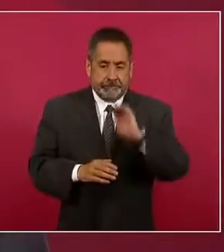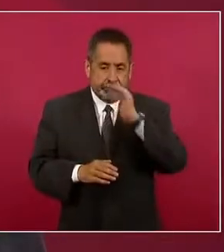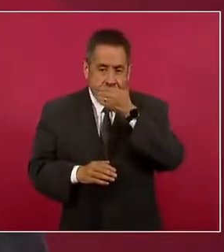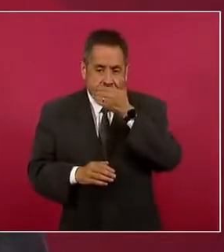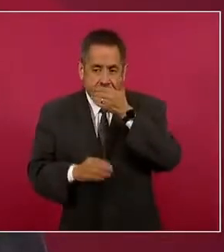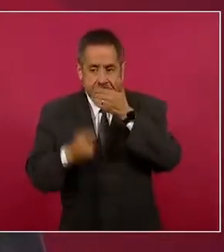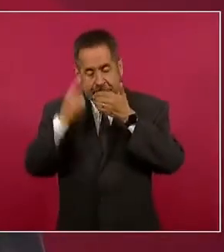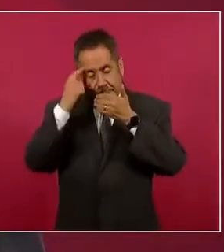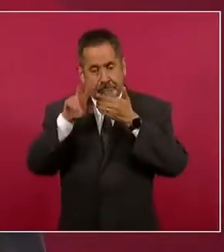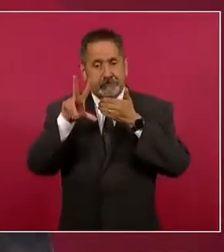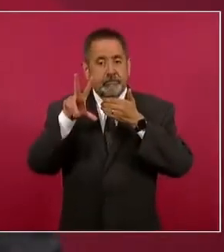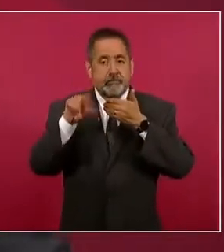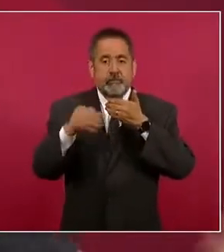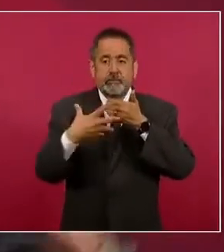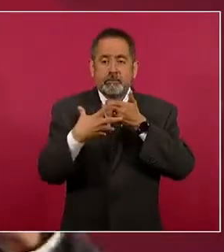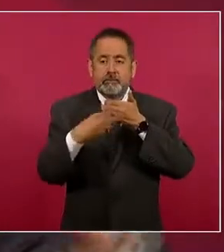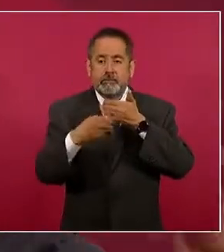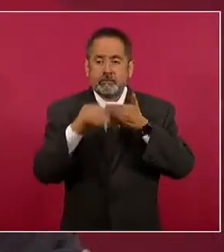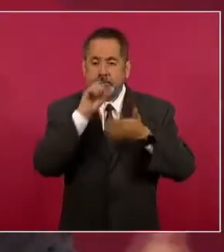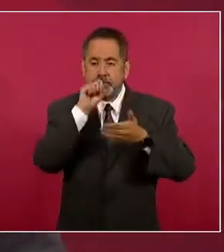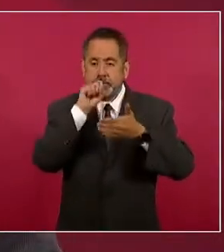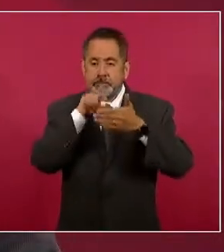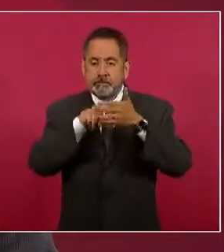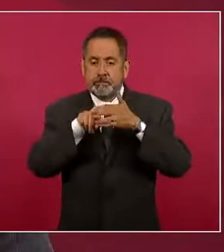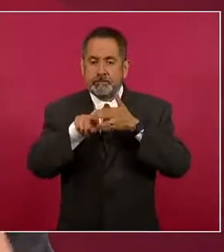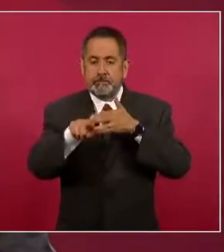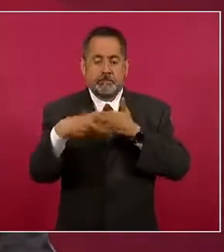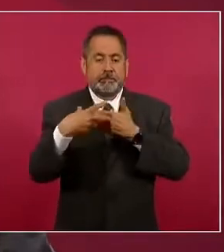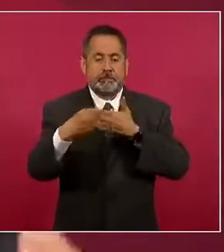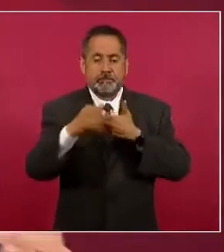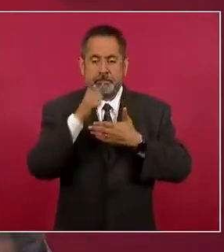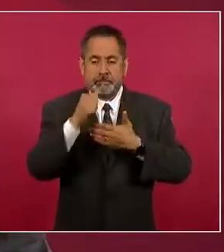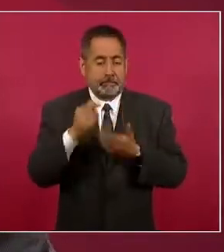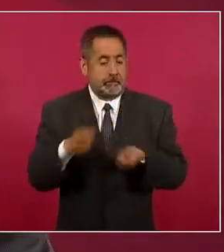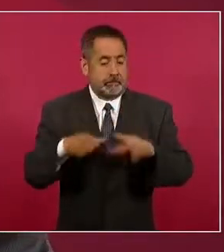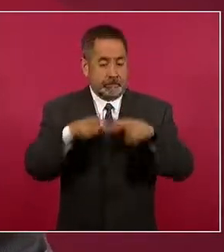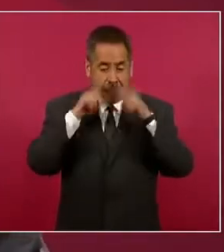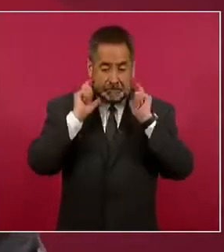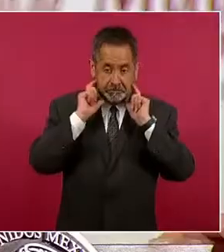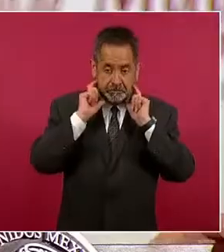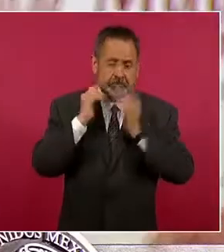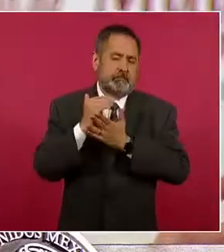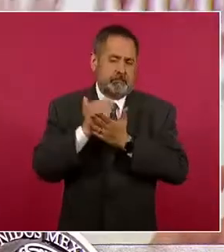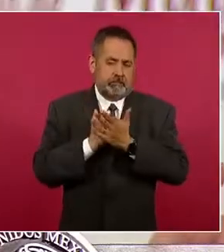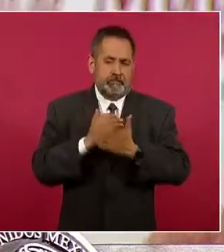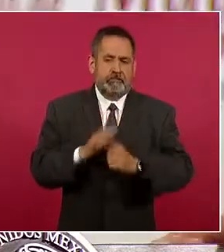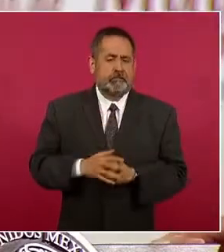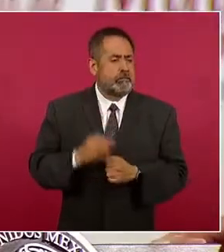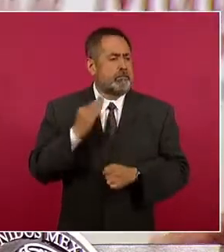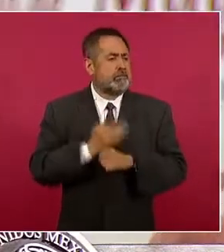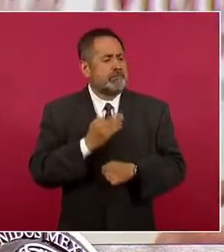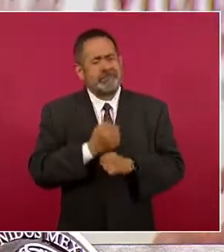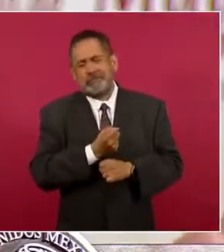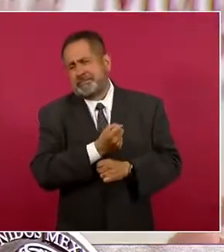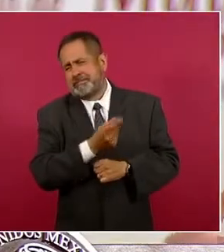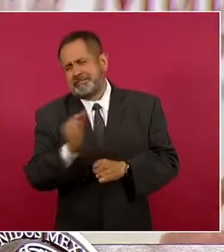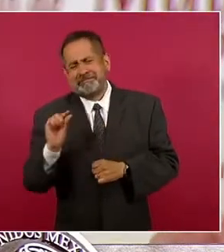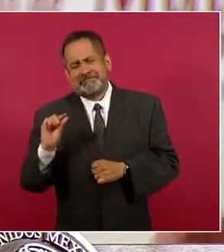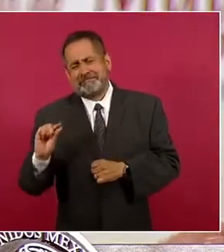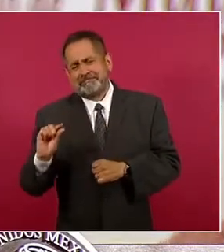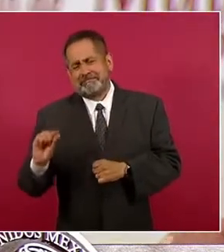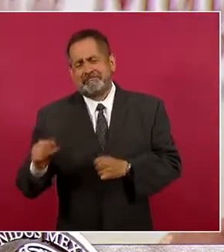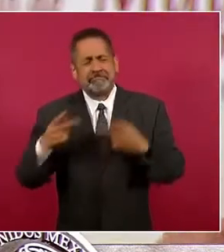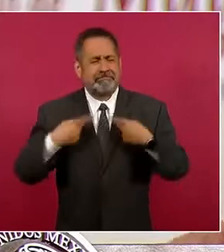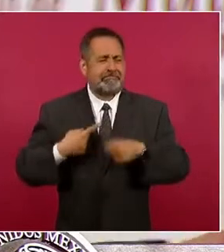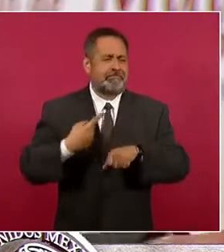gran cantidad de personas lo utilicemos, desde luego se reduce la transmisión. En este momento estamos ya en una fase de mínima transmisión en México y en